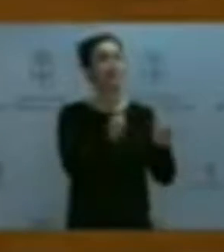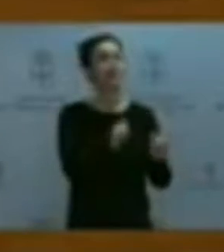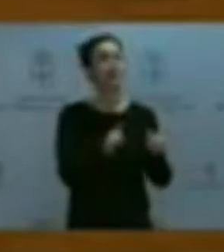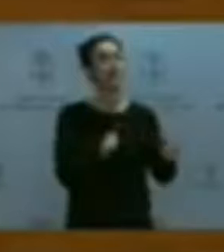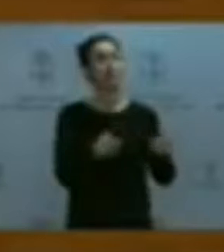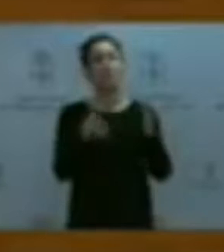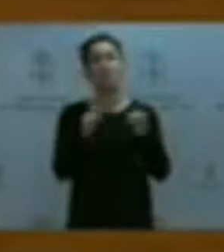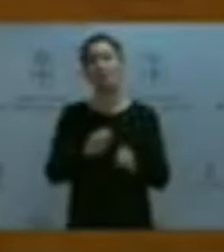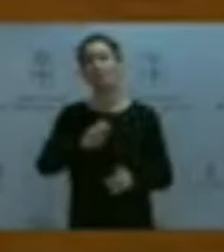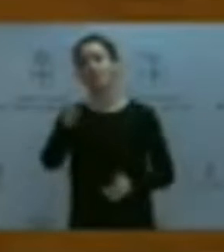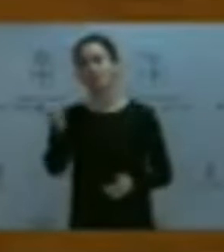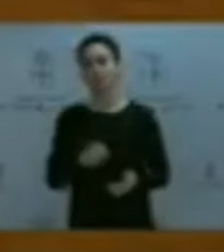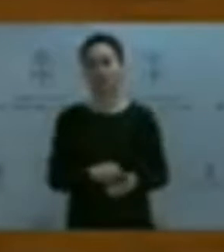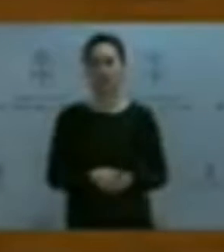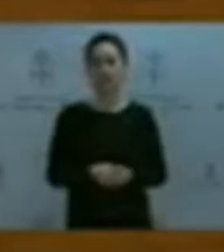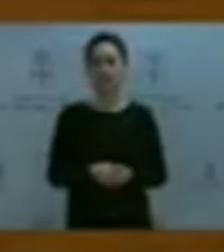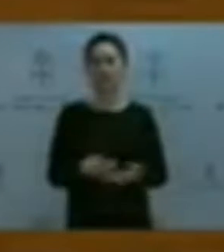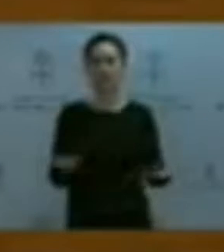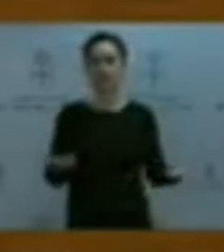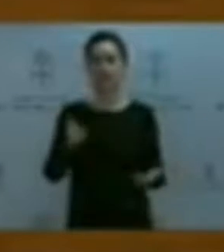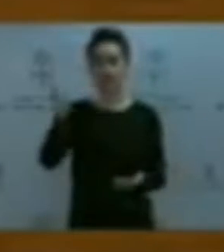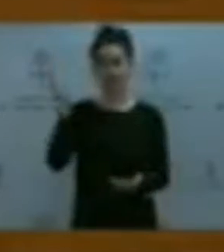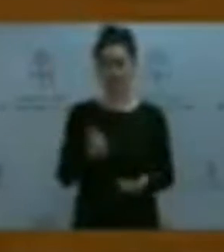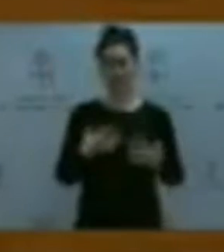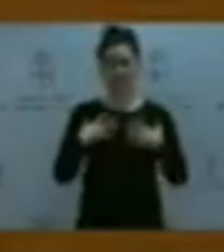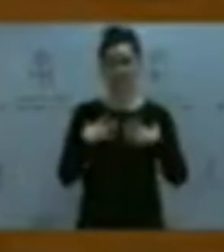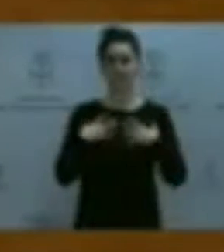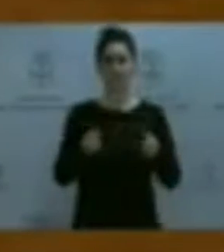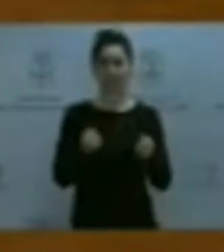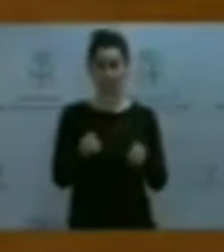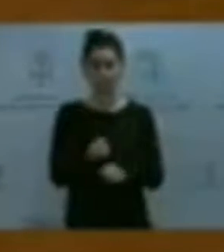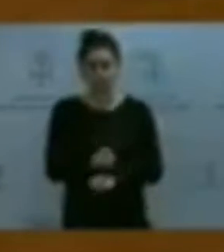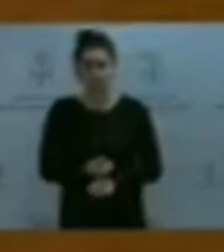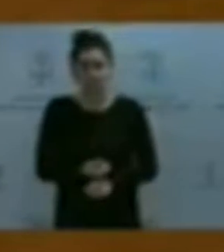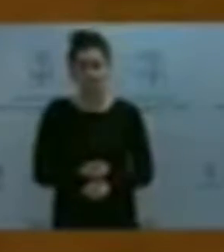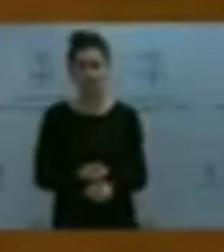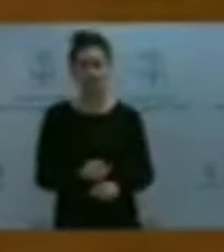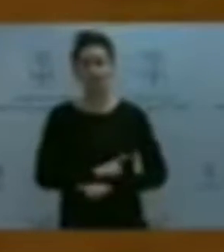el de Sanidad, ni tenía, bueno, yo puedo mirar a quien quiera.